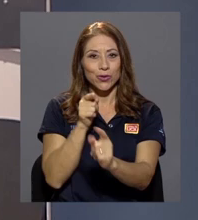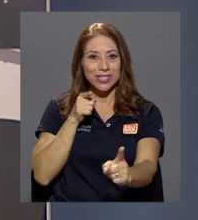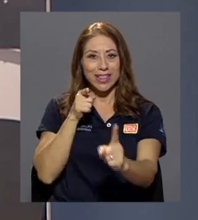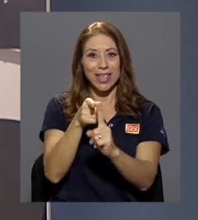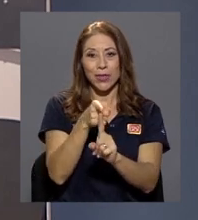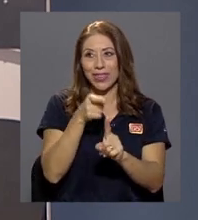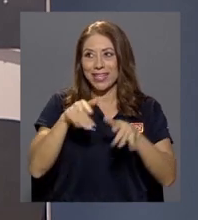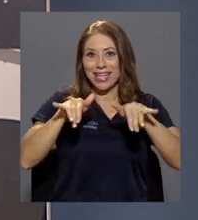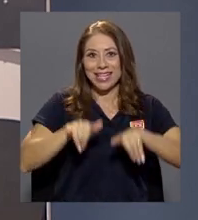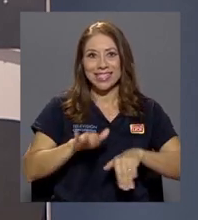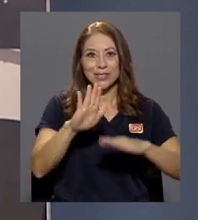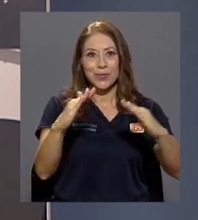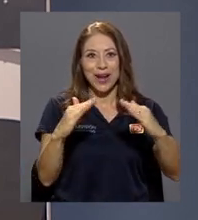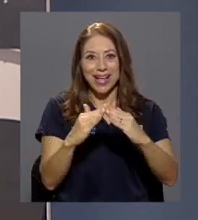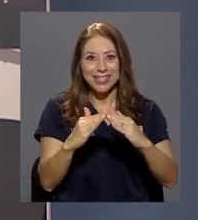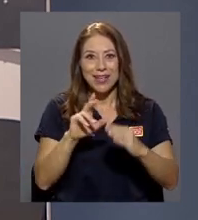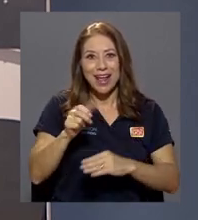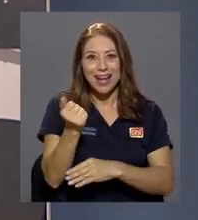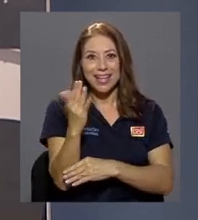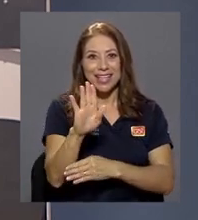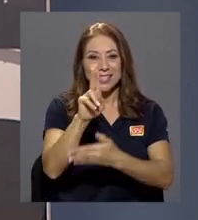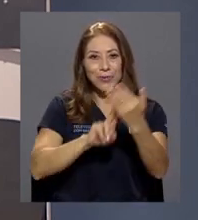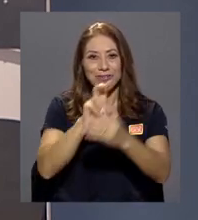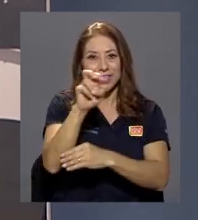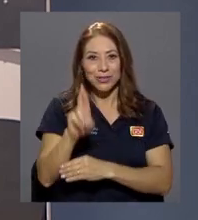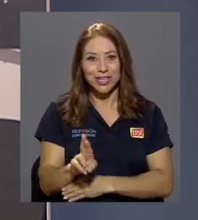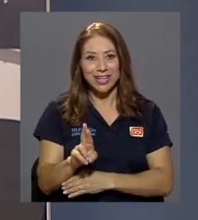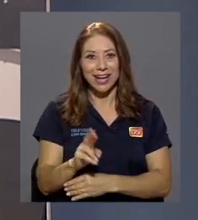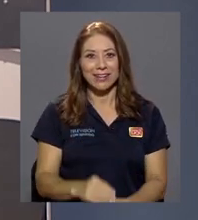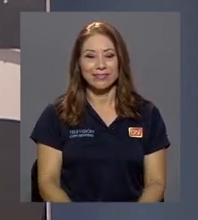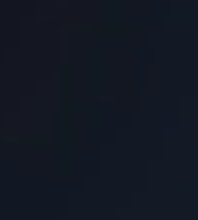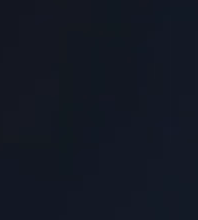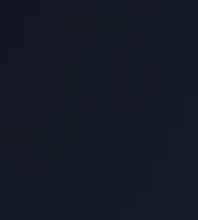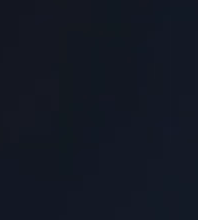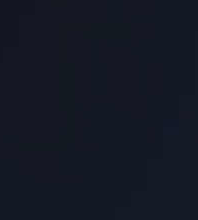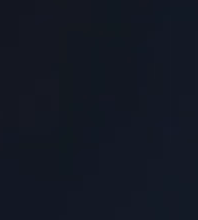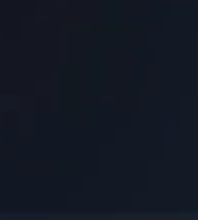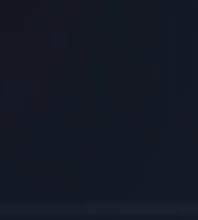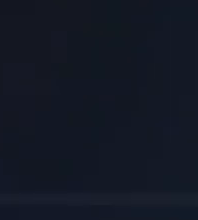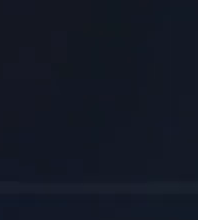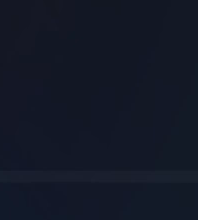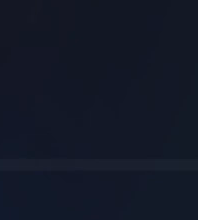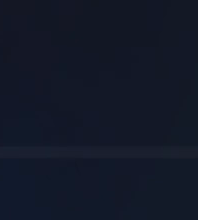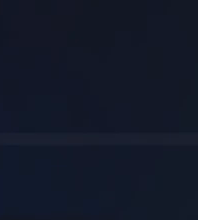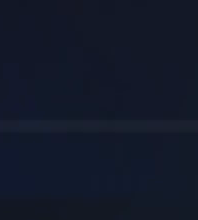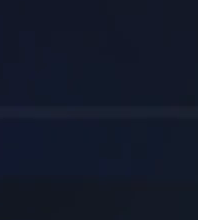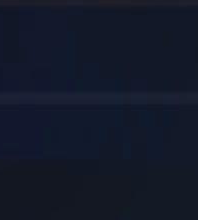televisión con sentido desde está su casa el canal 15 universidad de costa rica